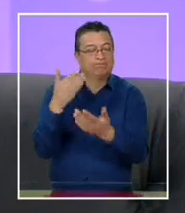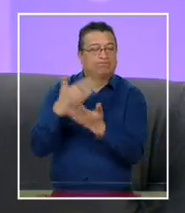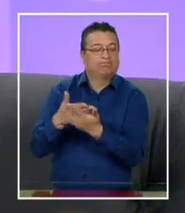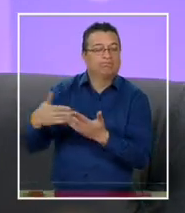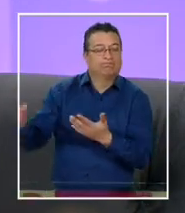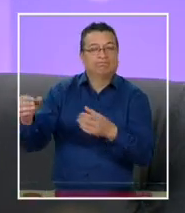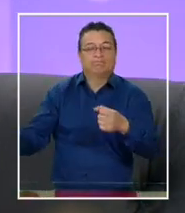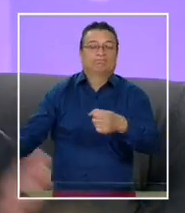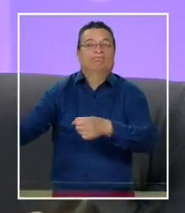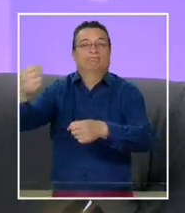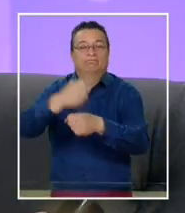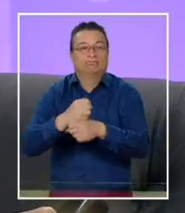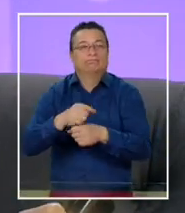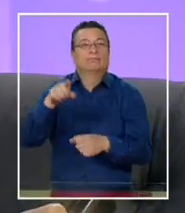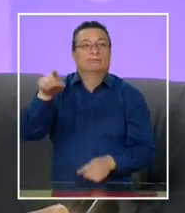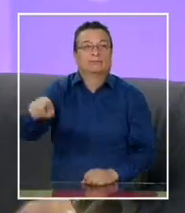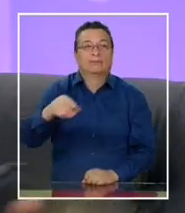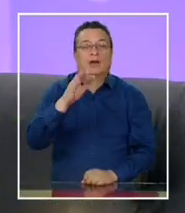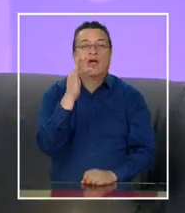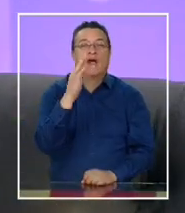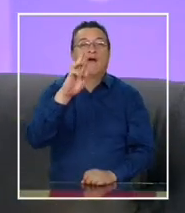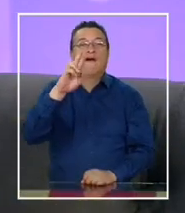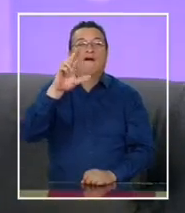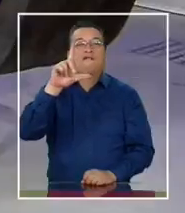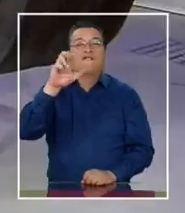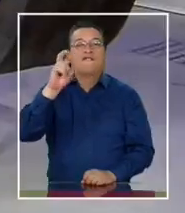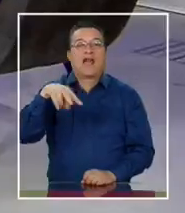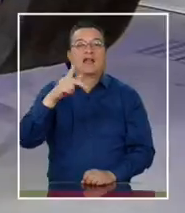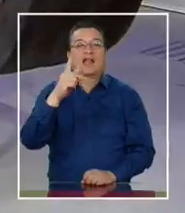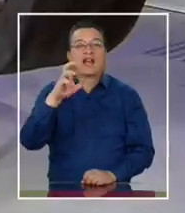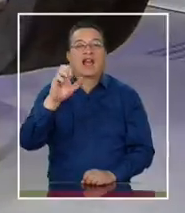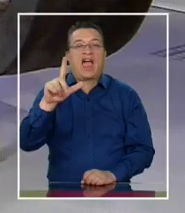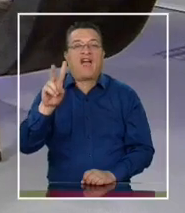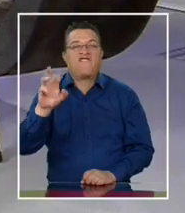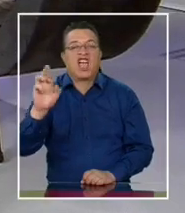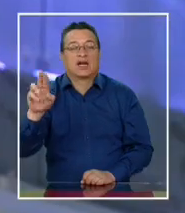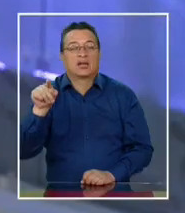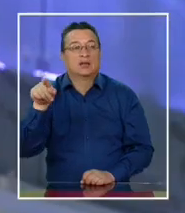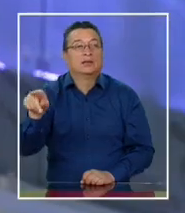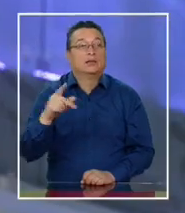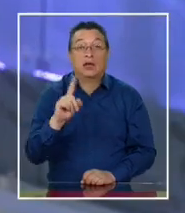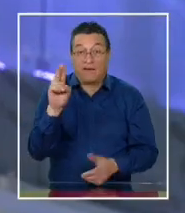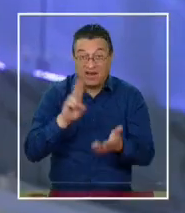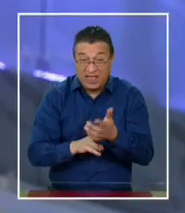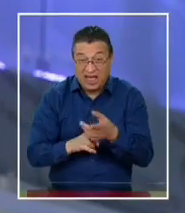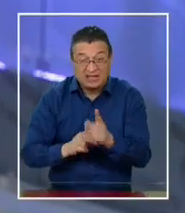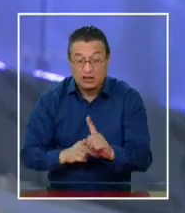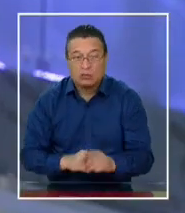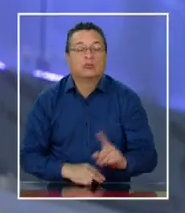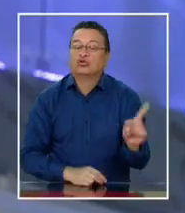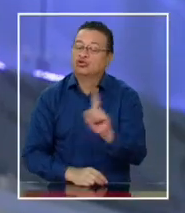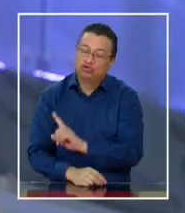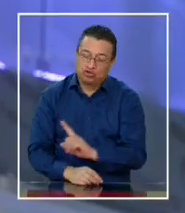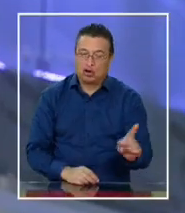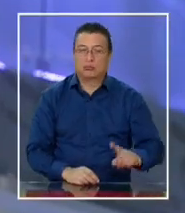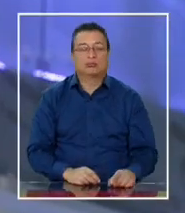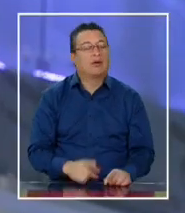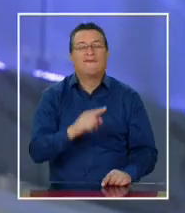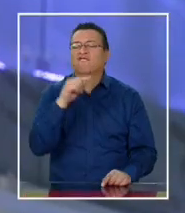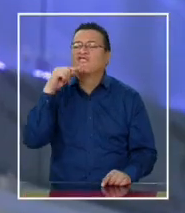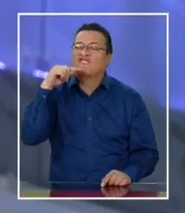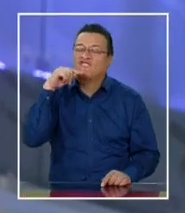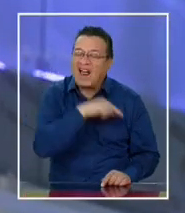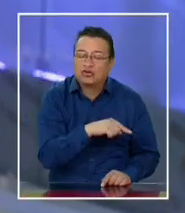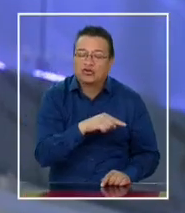eliminó y aparece Entonces el llamado Alberto fang claver y había que si llegara es así o no es así cómo fue es rotundamente